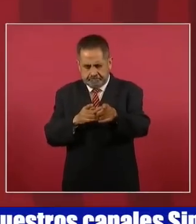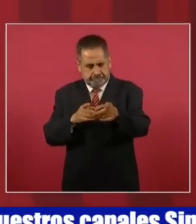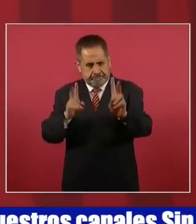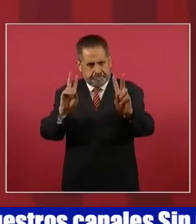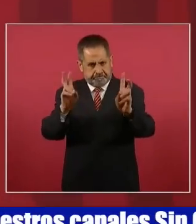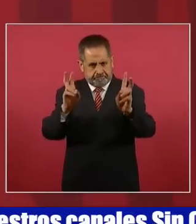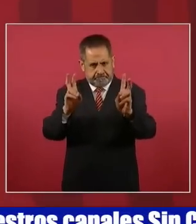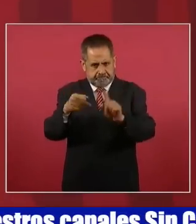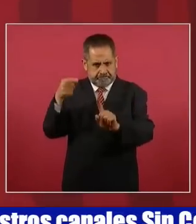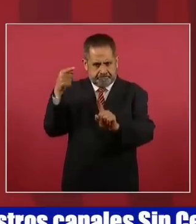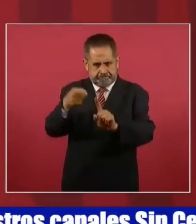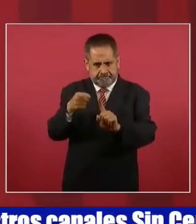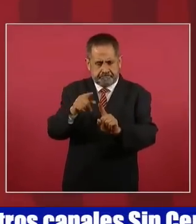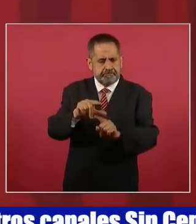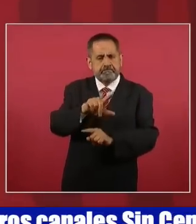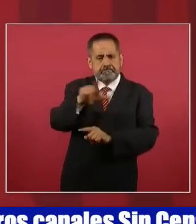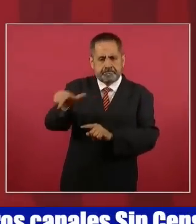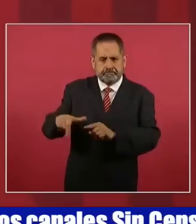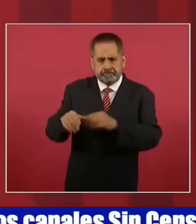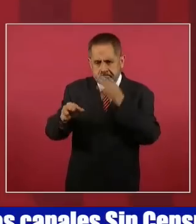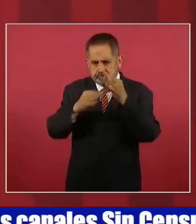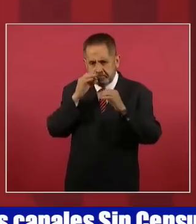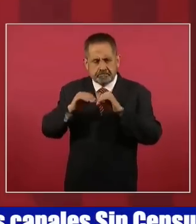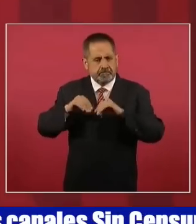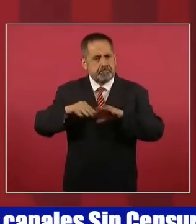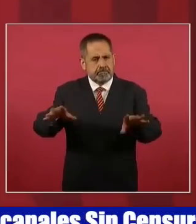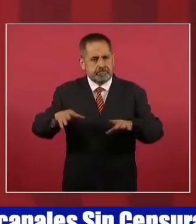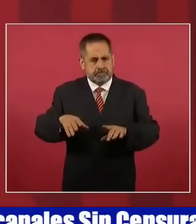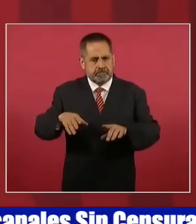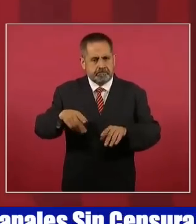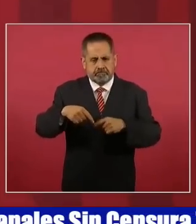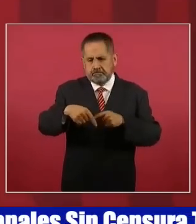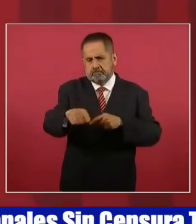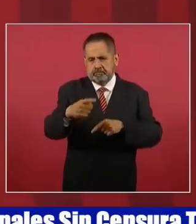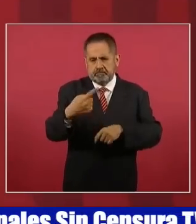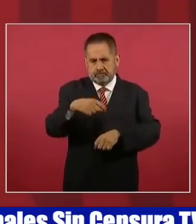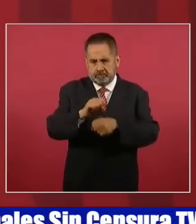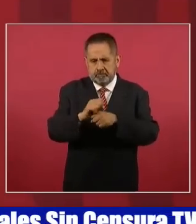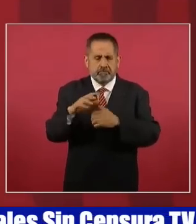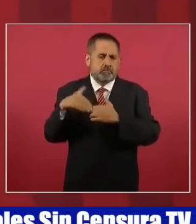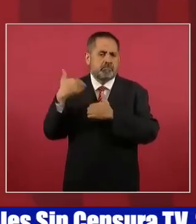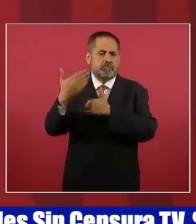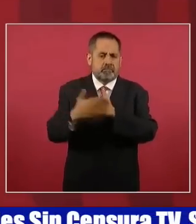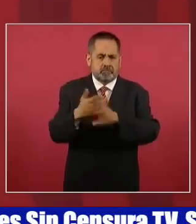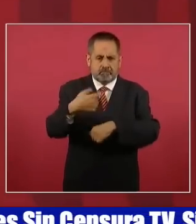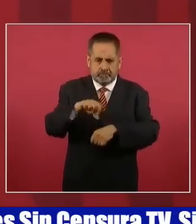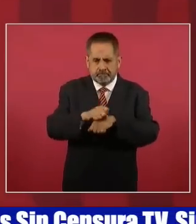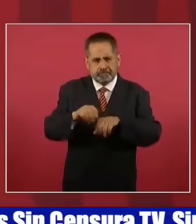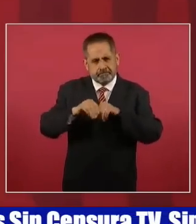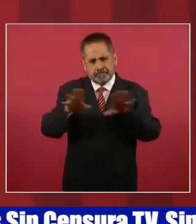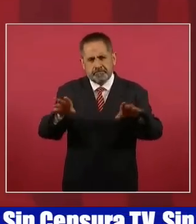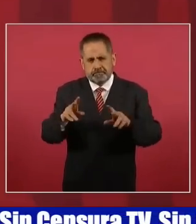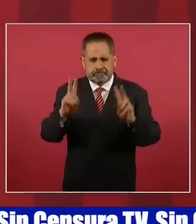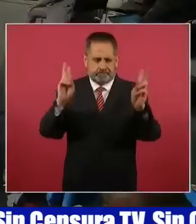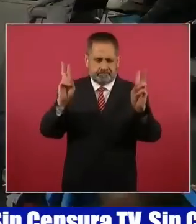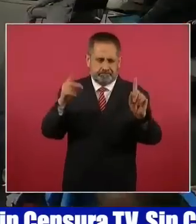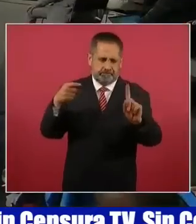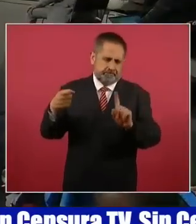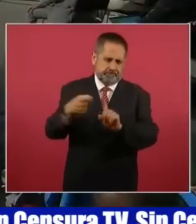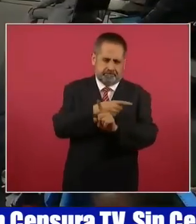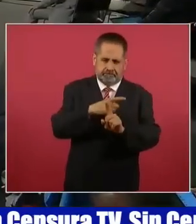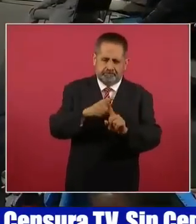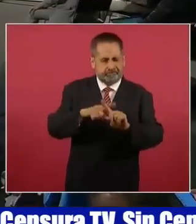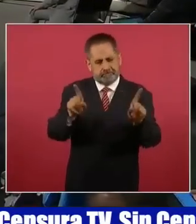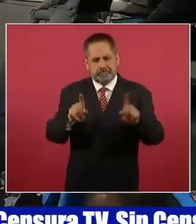vamos, le cayó como anillo al dedo, en definitiva. Y a mí me llama mucho la